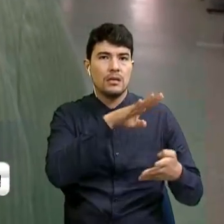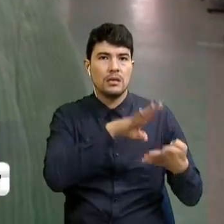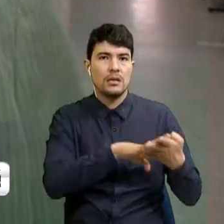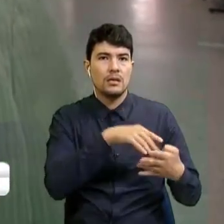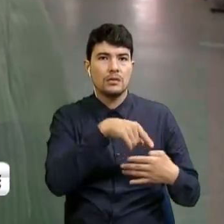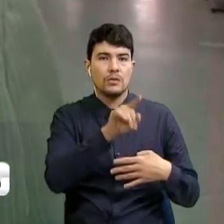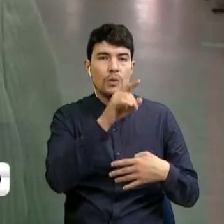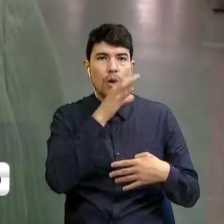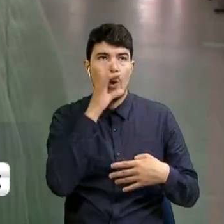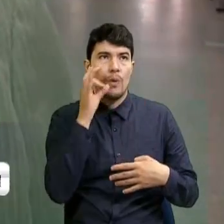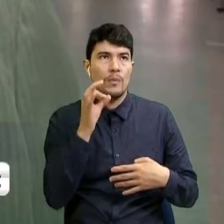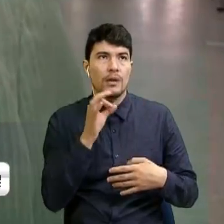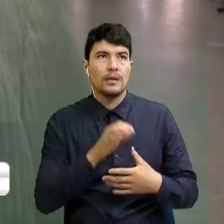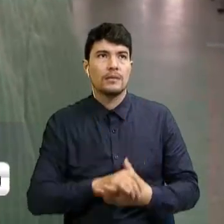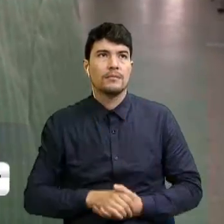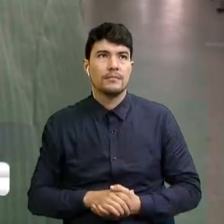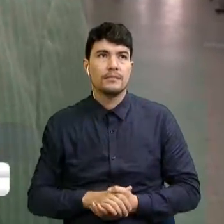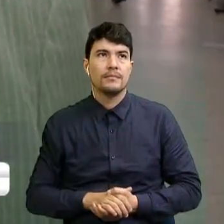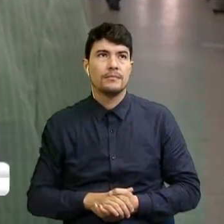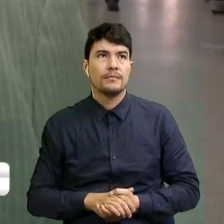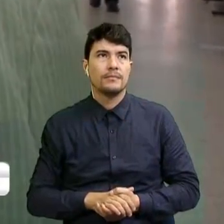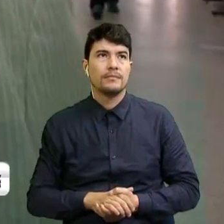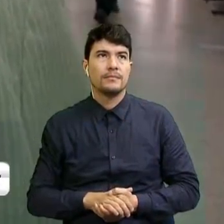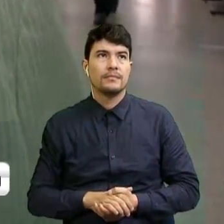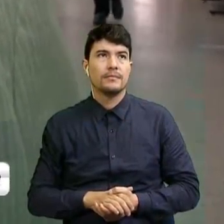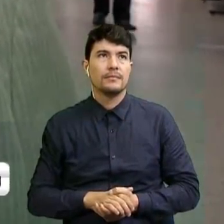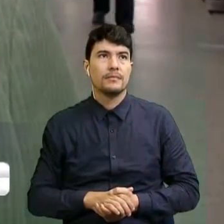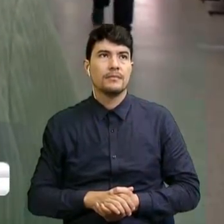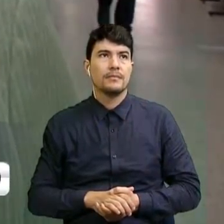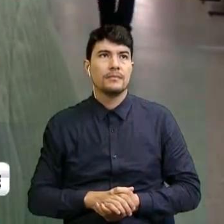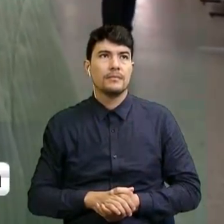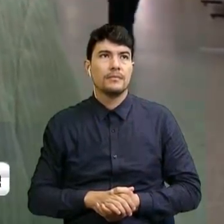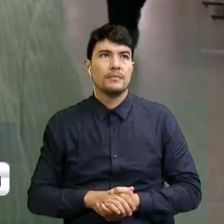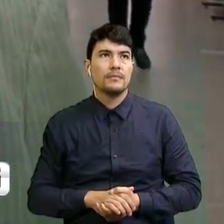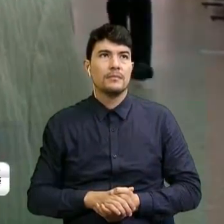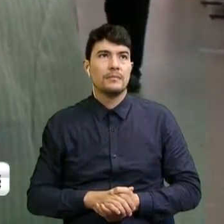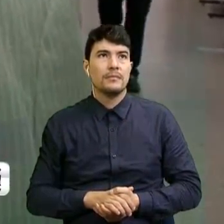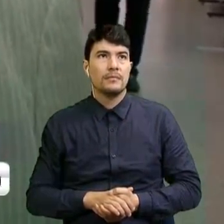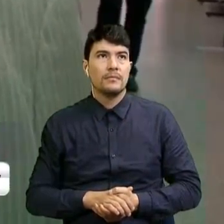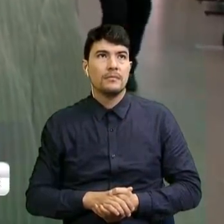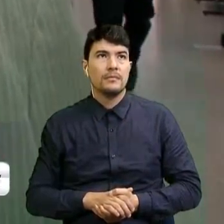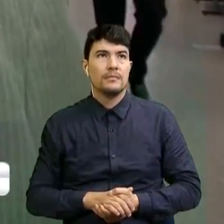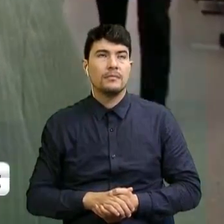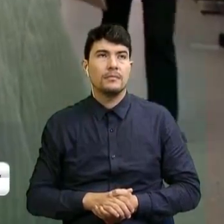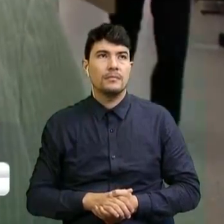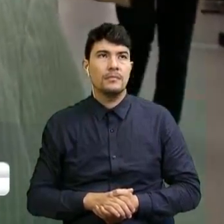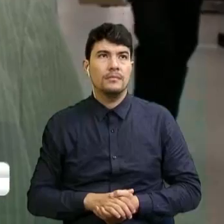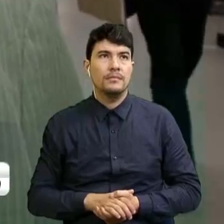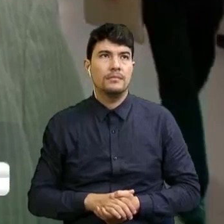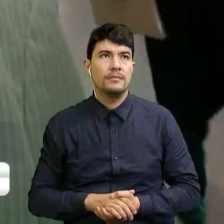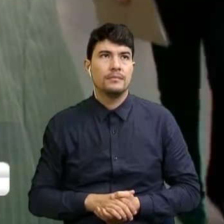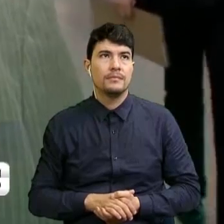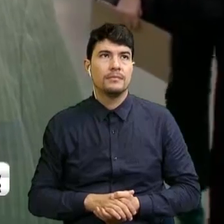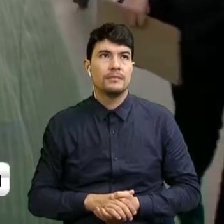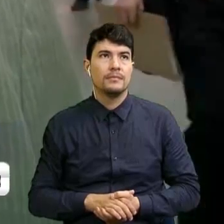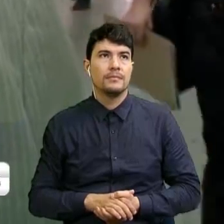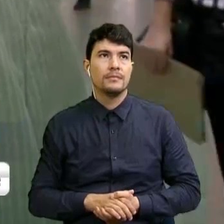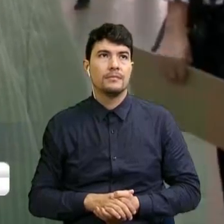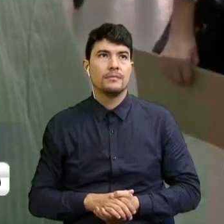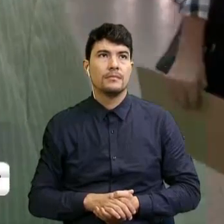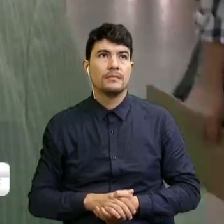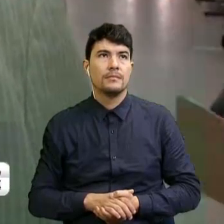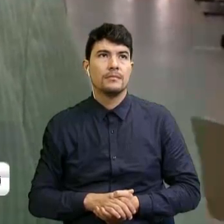en centro de reclusión para el señor alcalde y para el gerente las empresas públicas para los otros dos